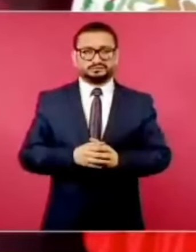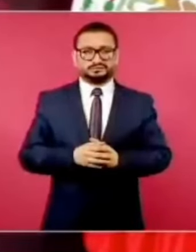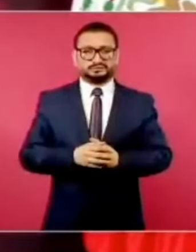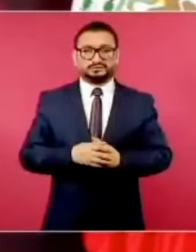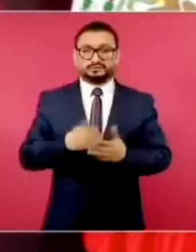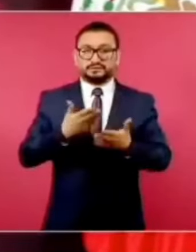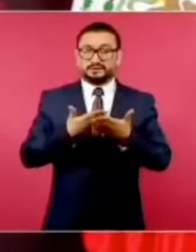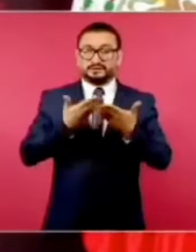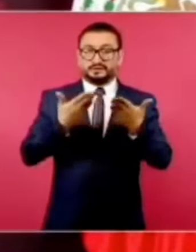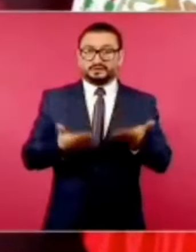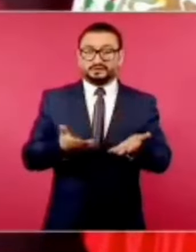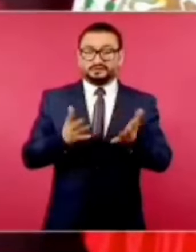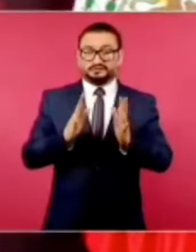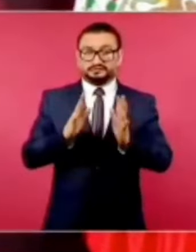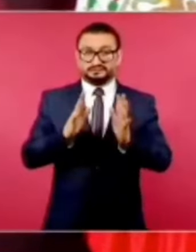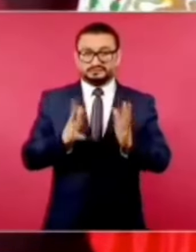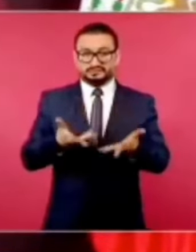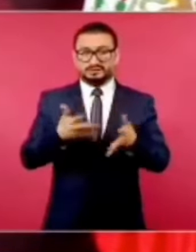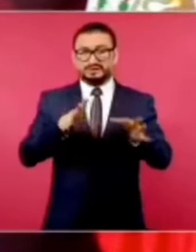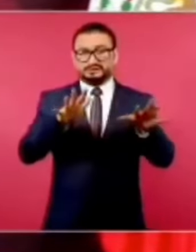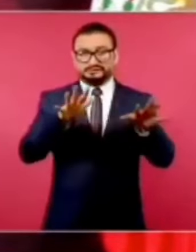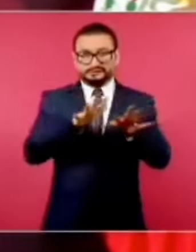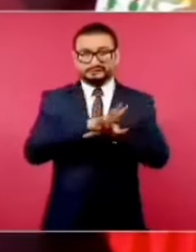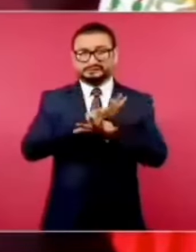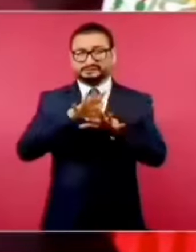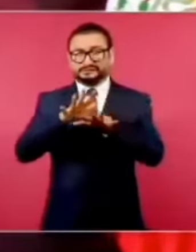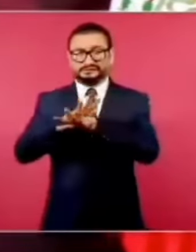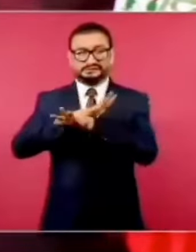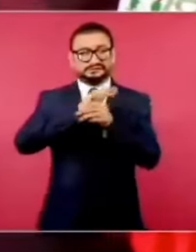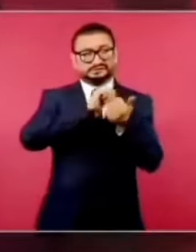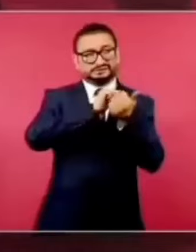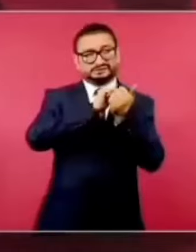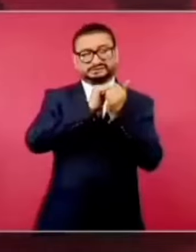Ahora es una transformación.